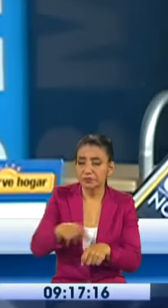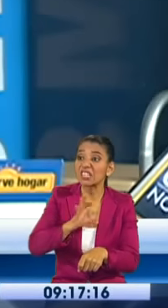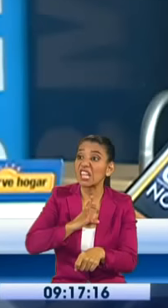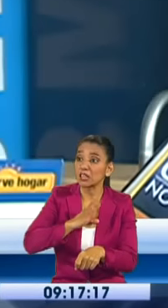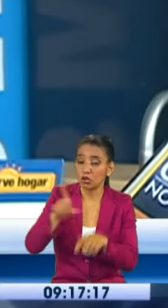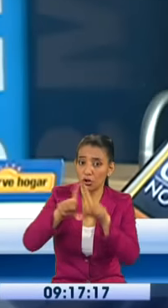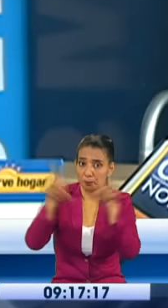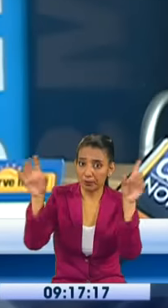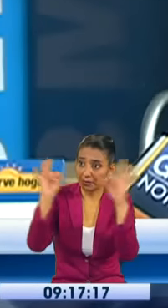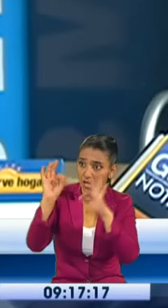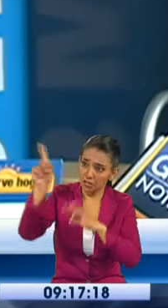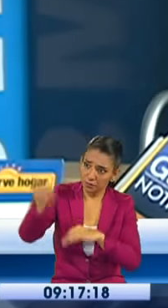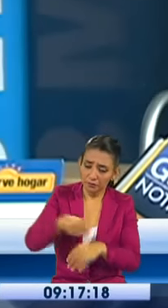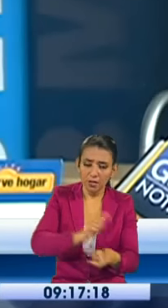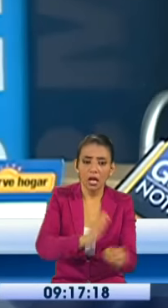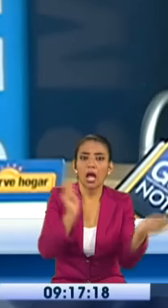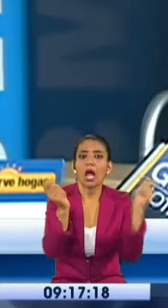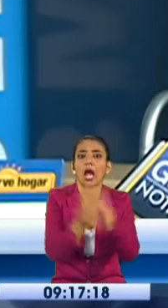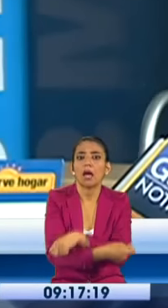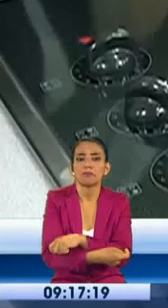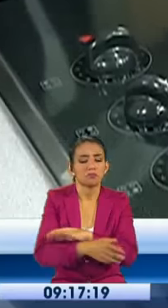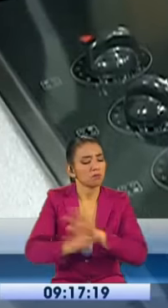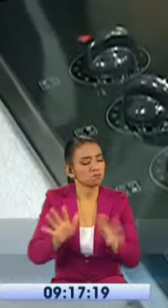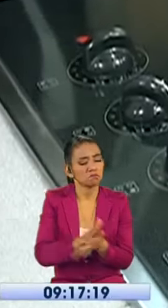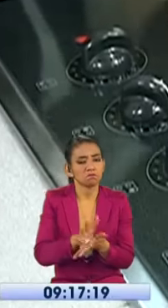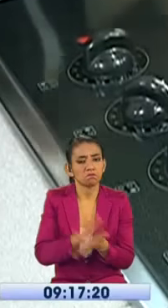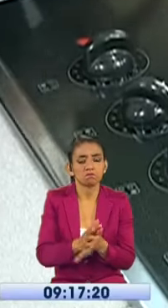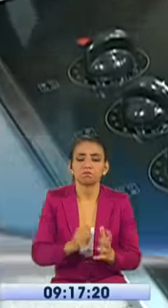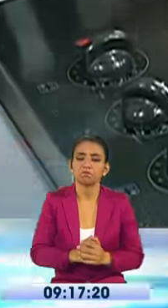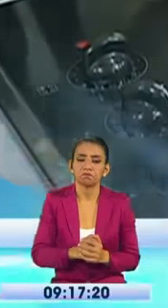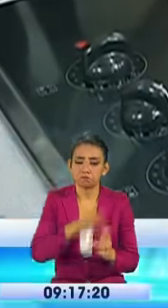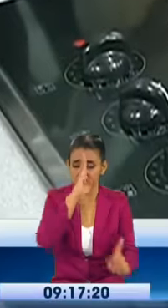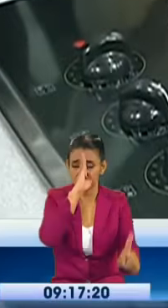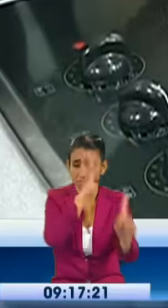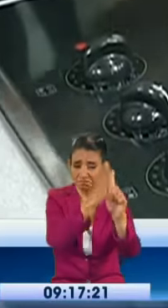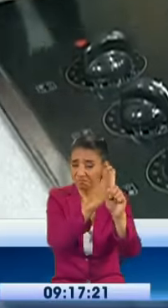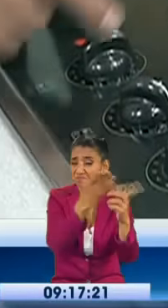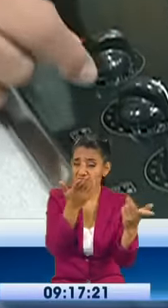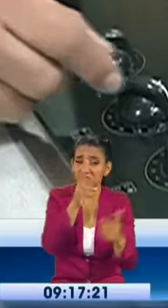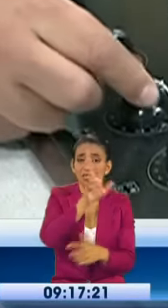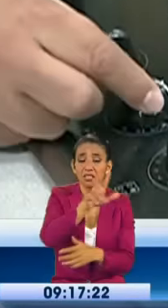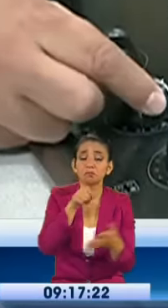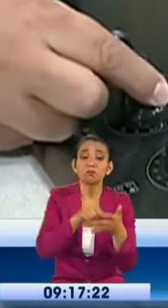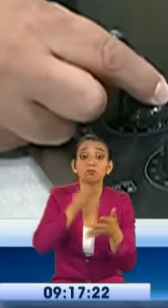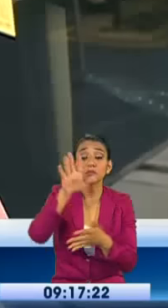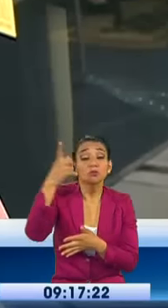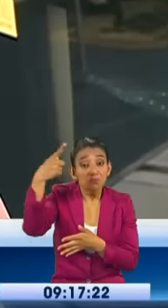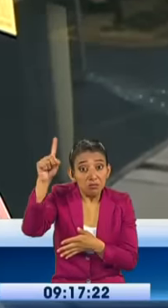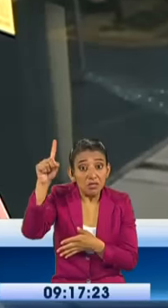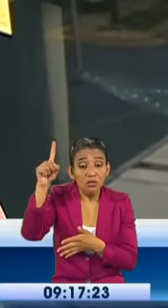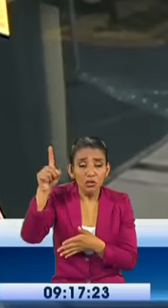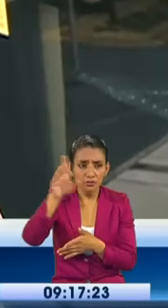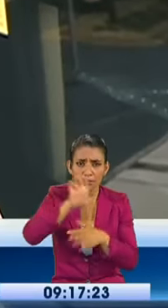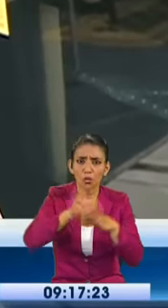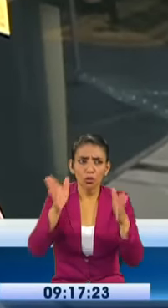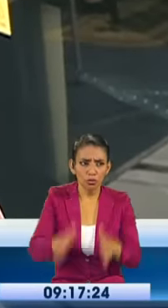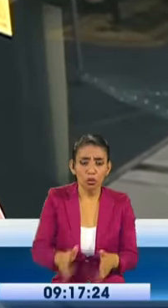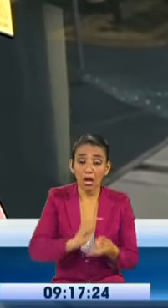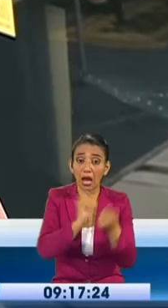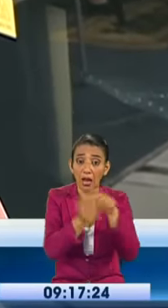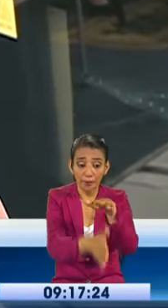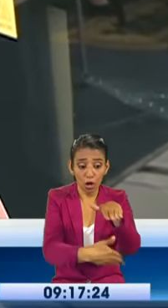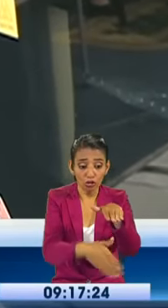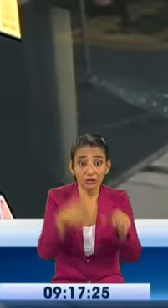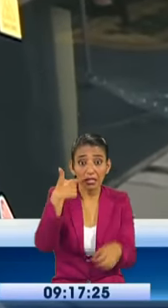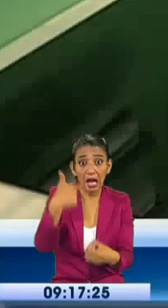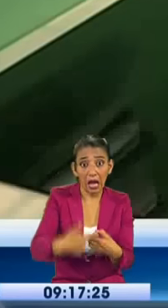eléctrica va al domicilio y le cambia la cocina sin ningún problema. La meta final es que 3.5 millones de ecuatorianos cambien su cocina a gas por una